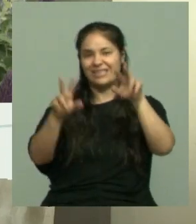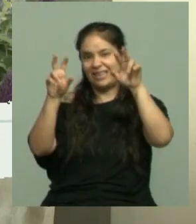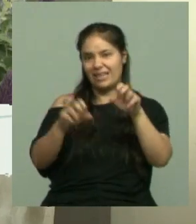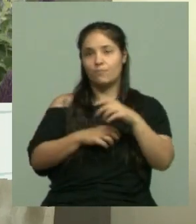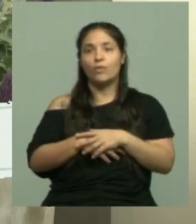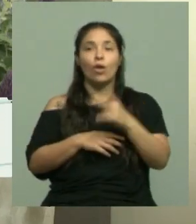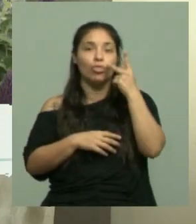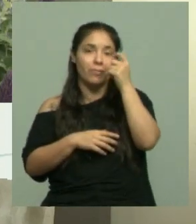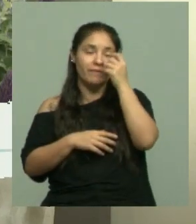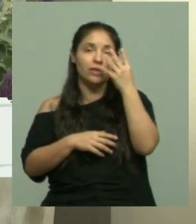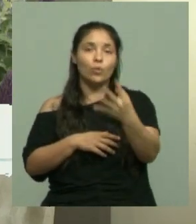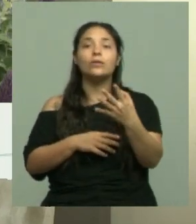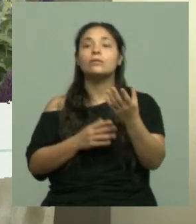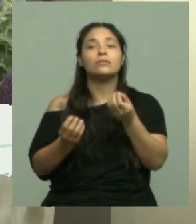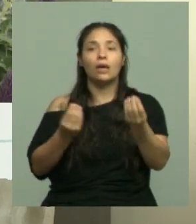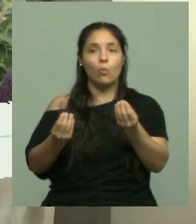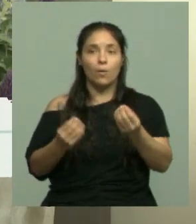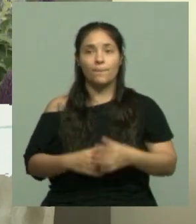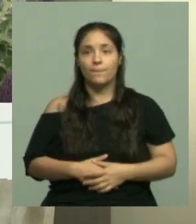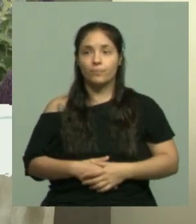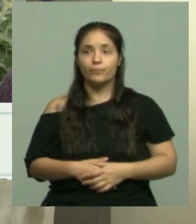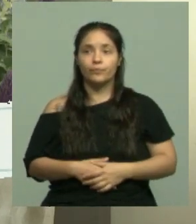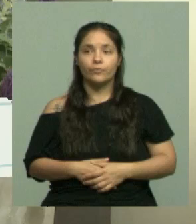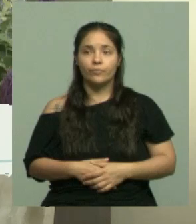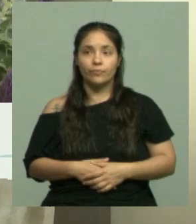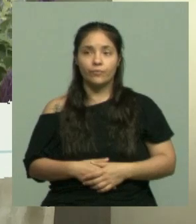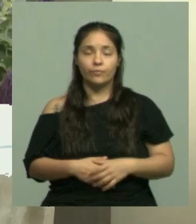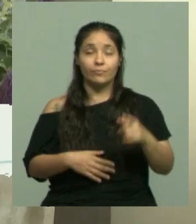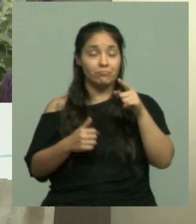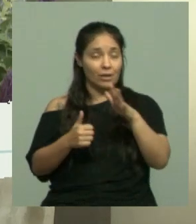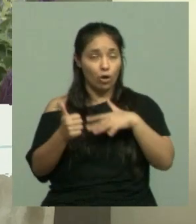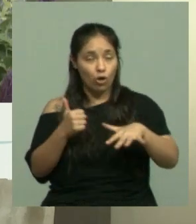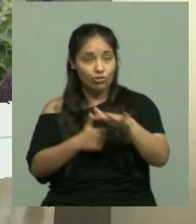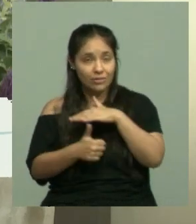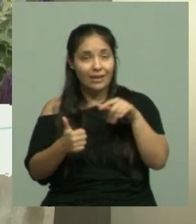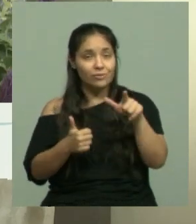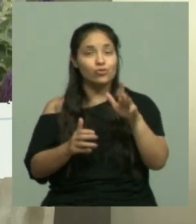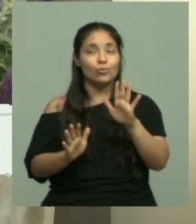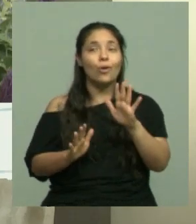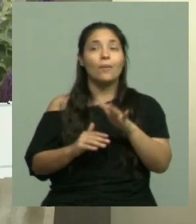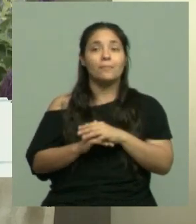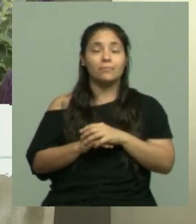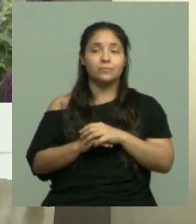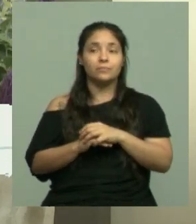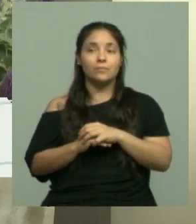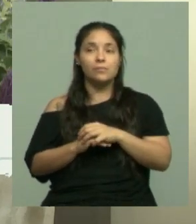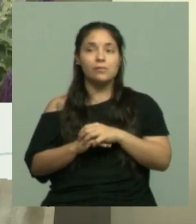este 2024? En ese marco entiendo que han existido digamos, situaciones concretas como lo que ha sido el